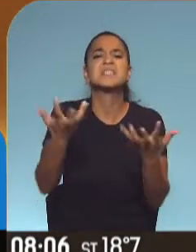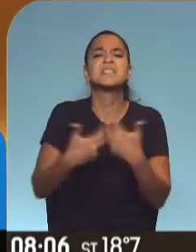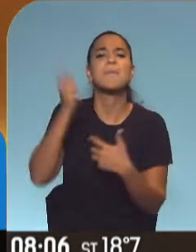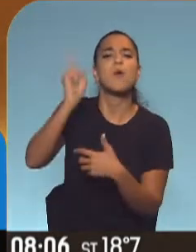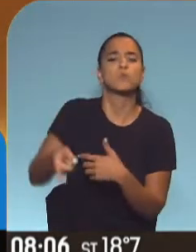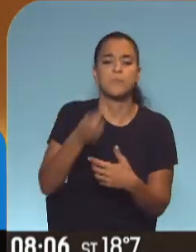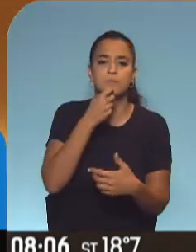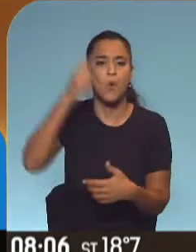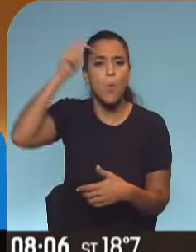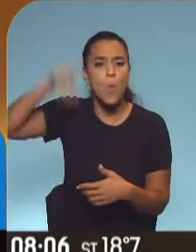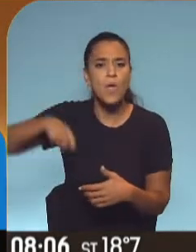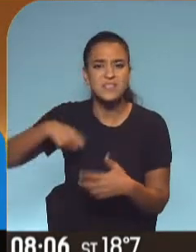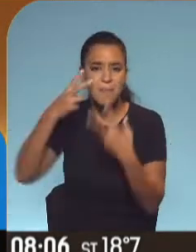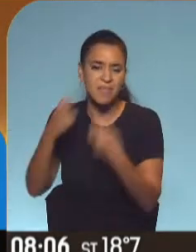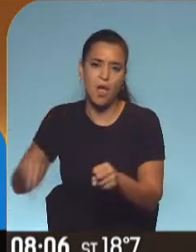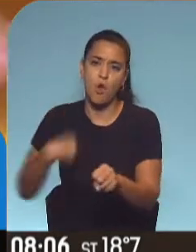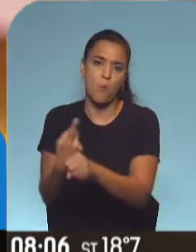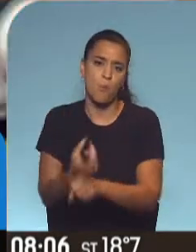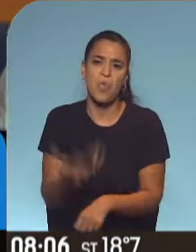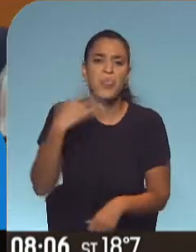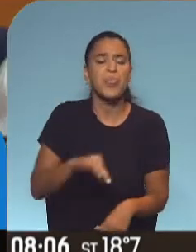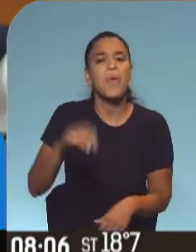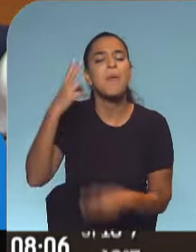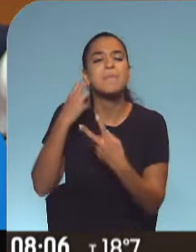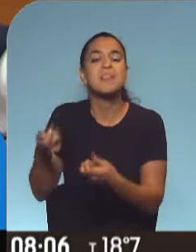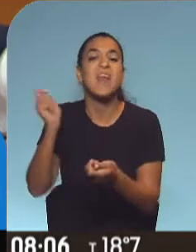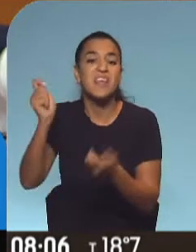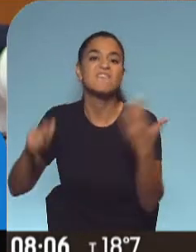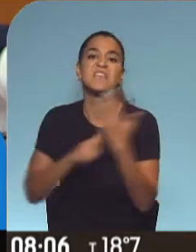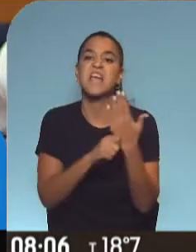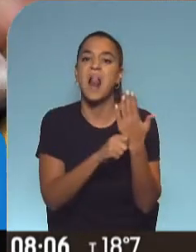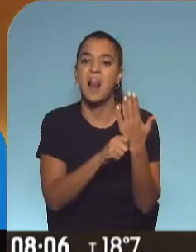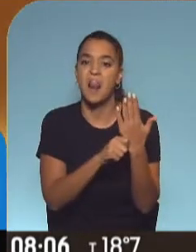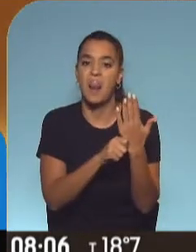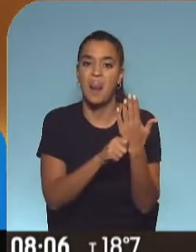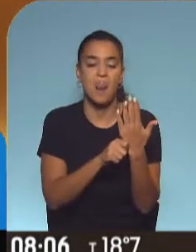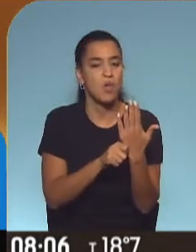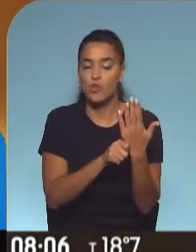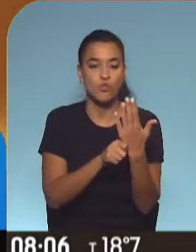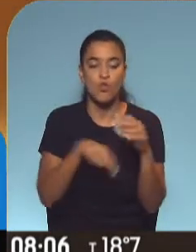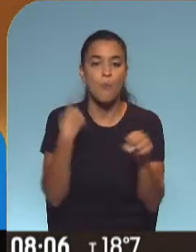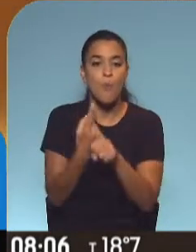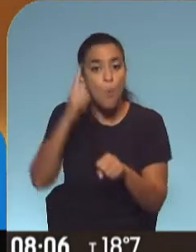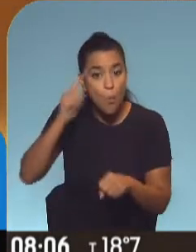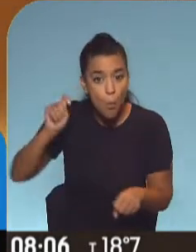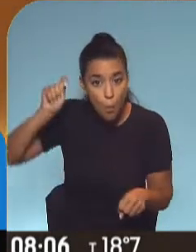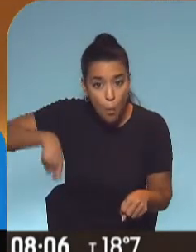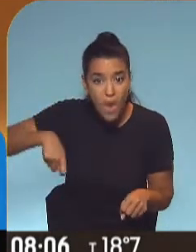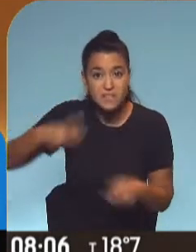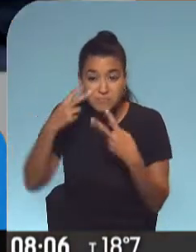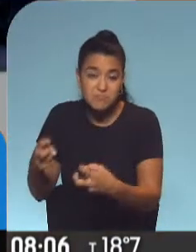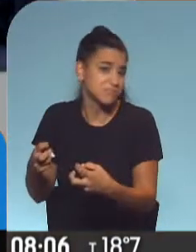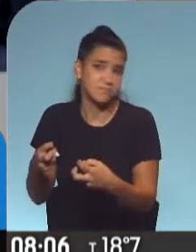que un juez no puede investigar. Tiene que investigar un fiscal. No es posible ya que un juez sea el